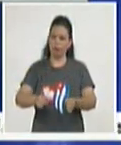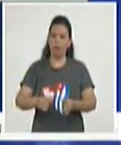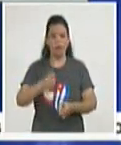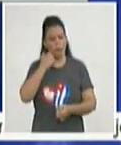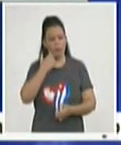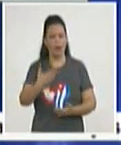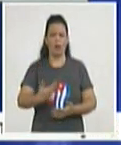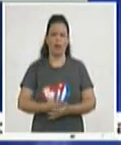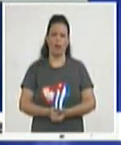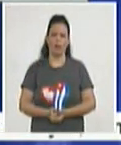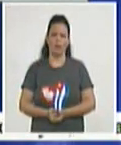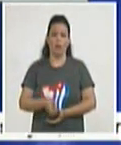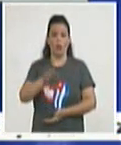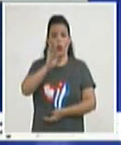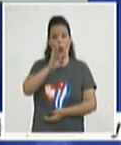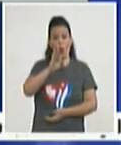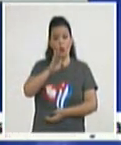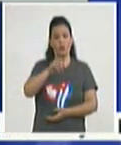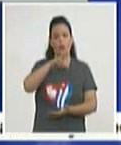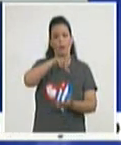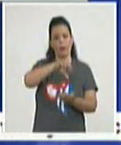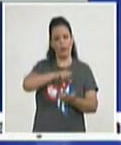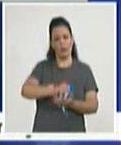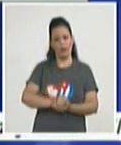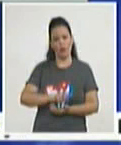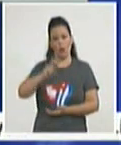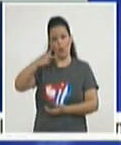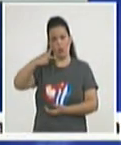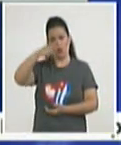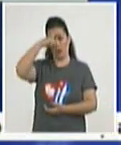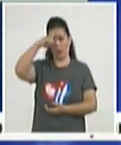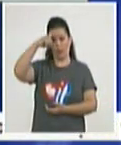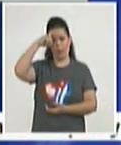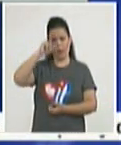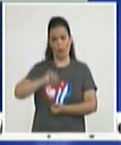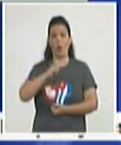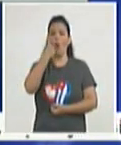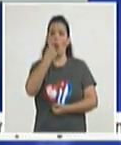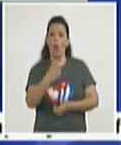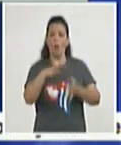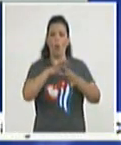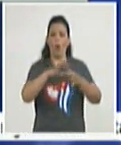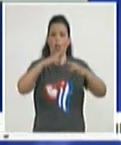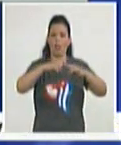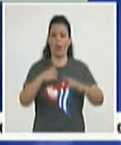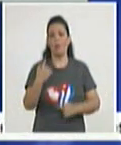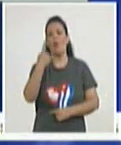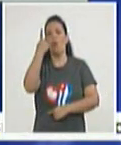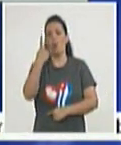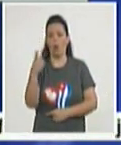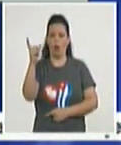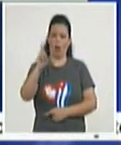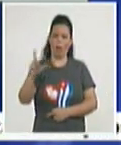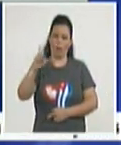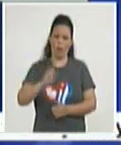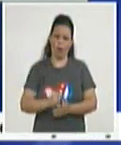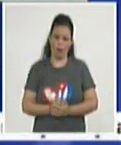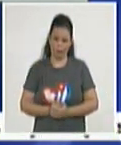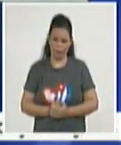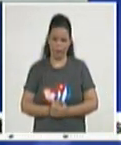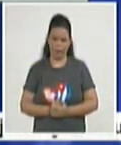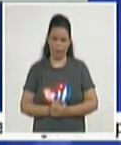Son 8 de Pinar del Río, 2 de Santi Espíritus, 1 de Guantánamo y 1 de Camagüey. Y de